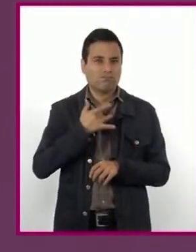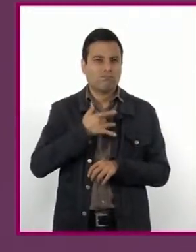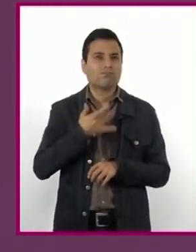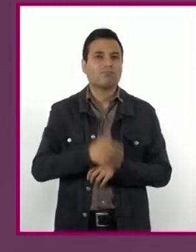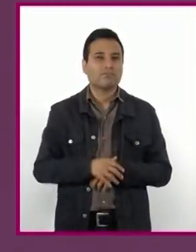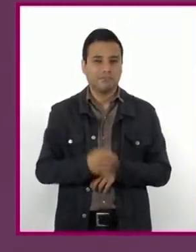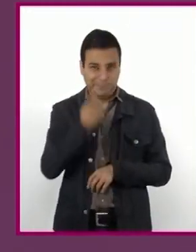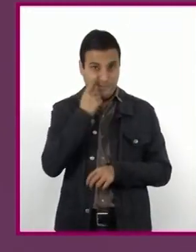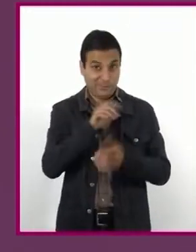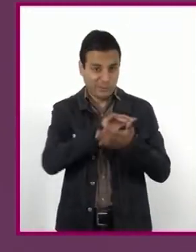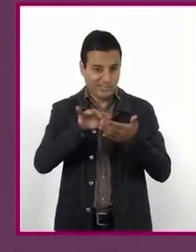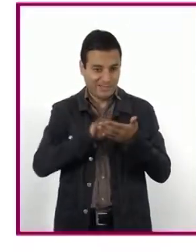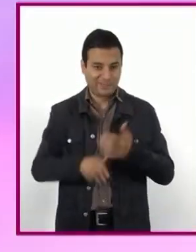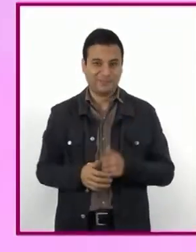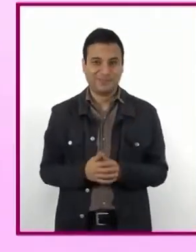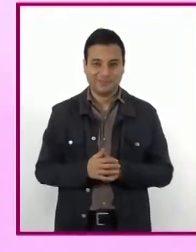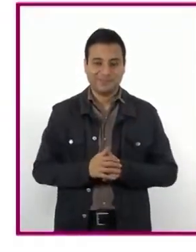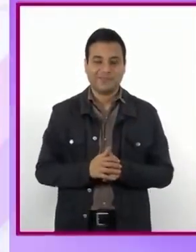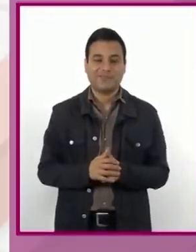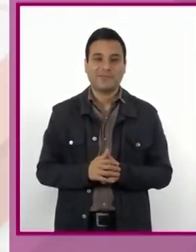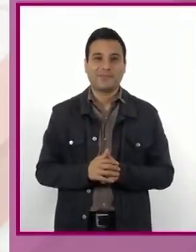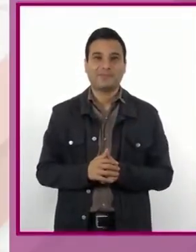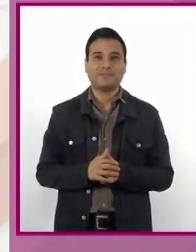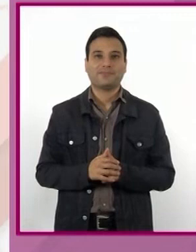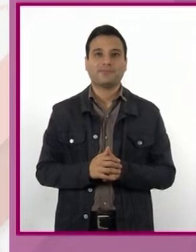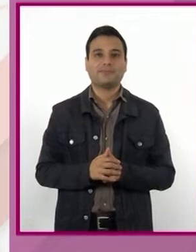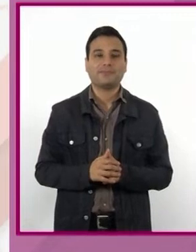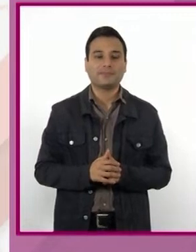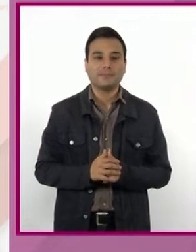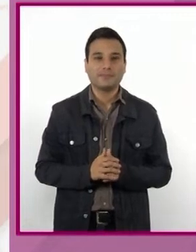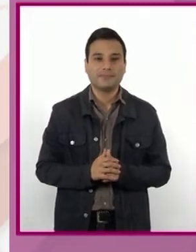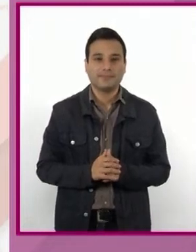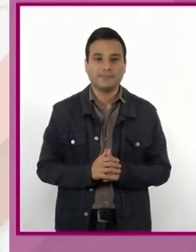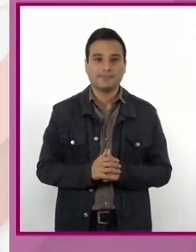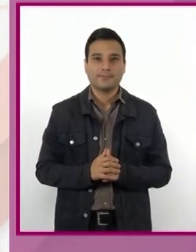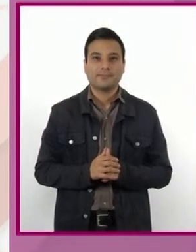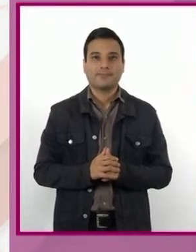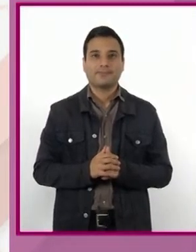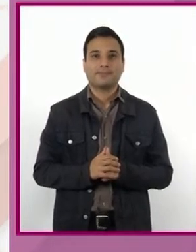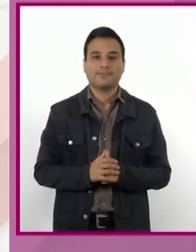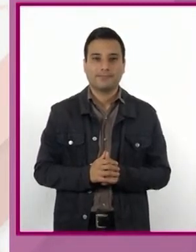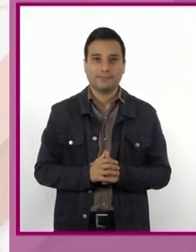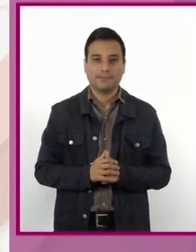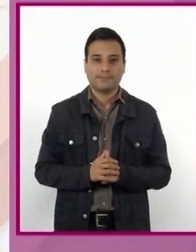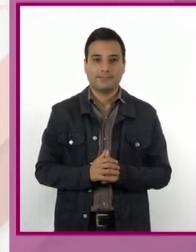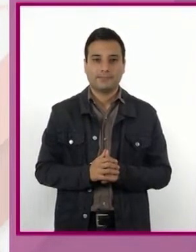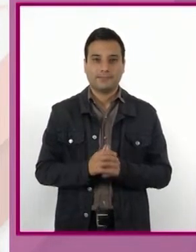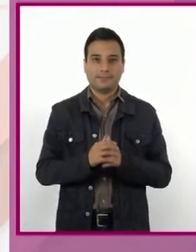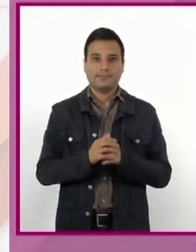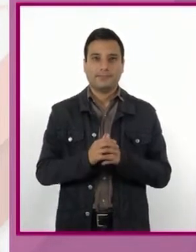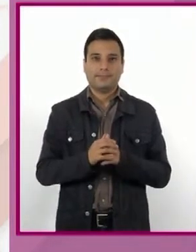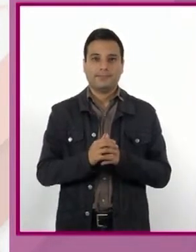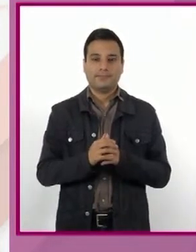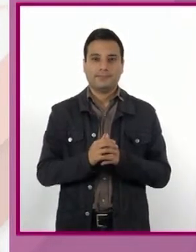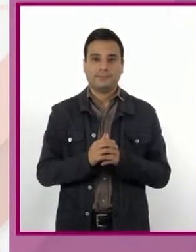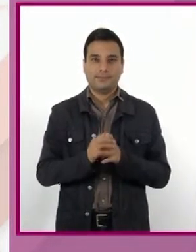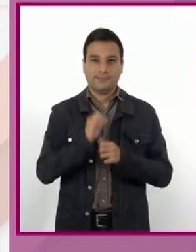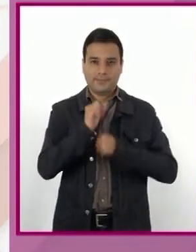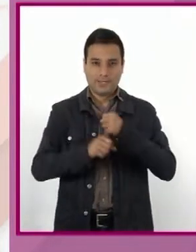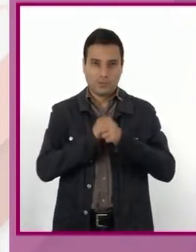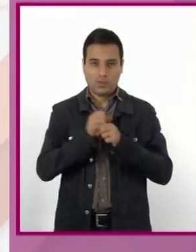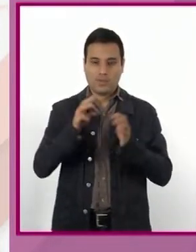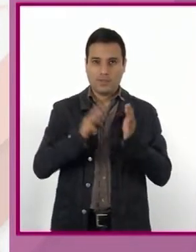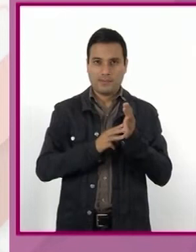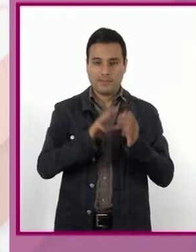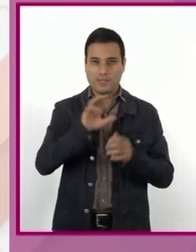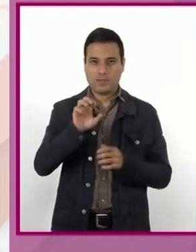con la lectura de la primera parte del cuento, por favor? El Inmortal, año 3520, por Andrés